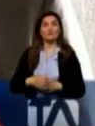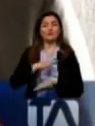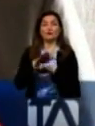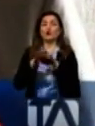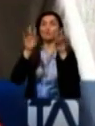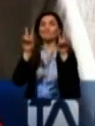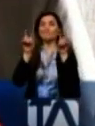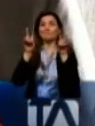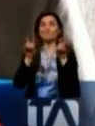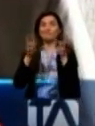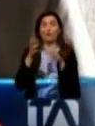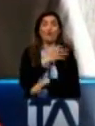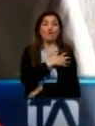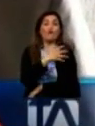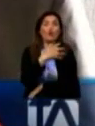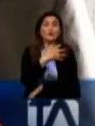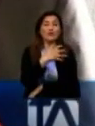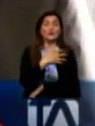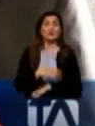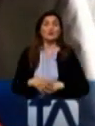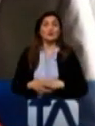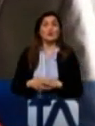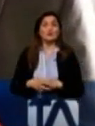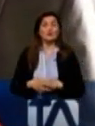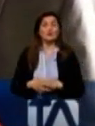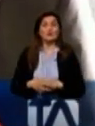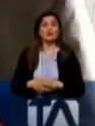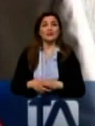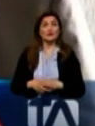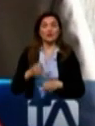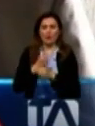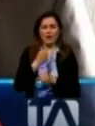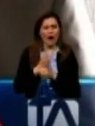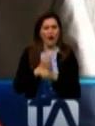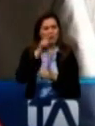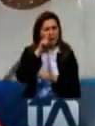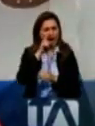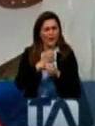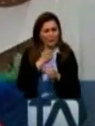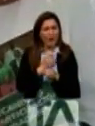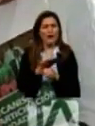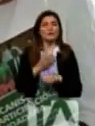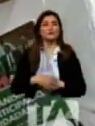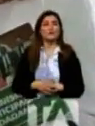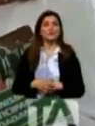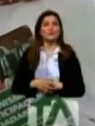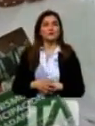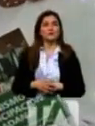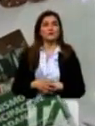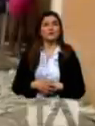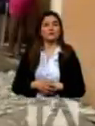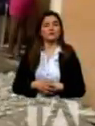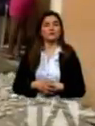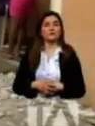tiene que ver al fortalecimiento de mano de obra, que es importante el trabajo. Y aseguran tener clara la